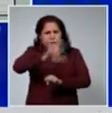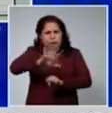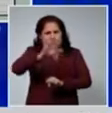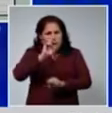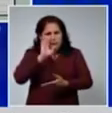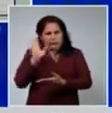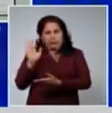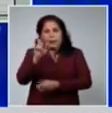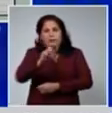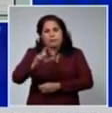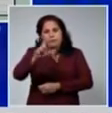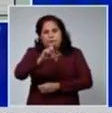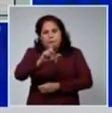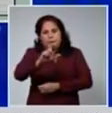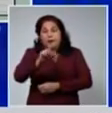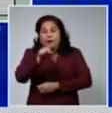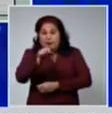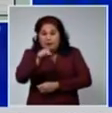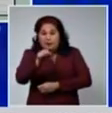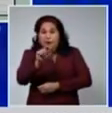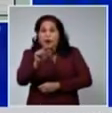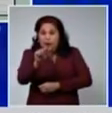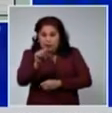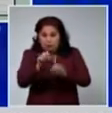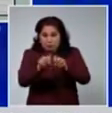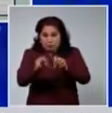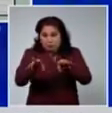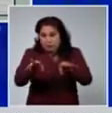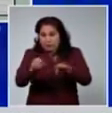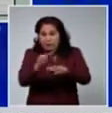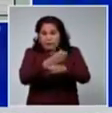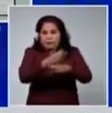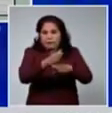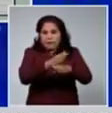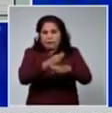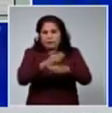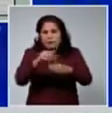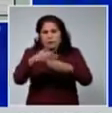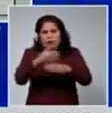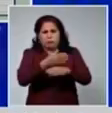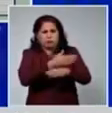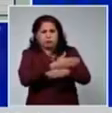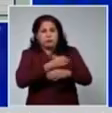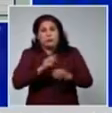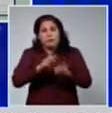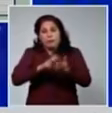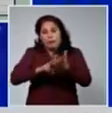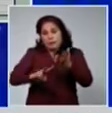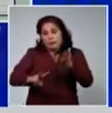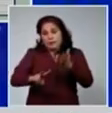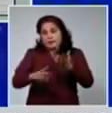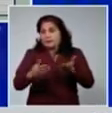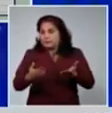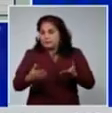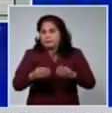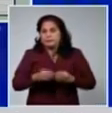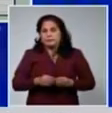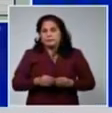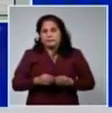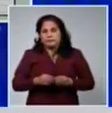camagüey puede estar ocurriendo en los últimos días como de las provincias todo en un momento